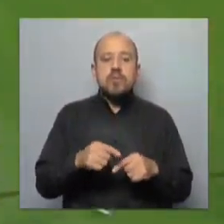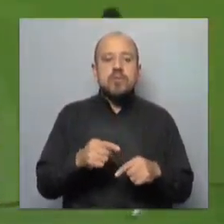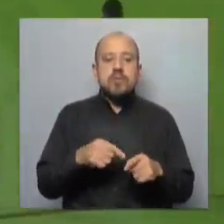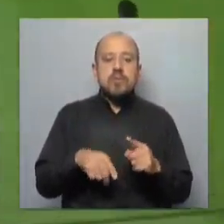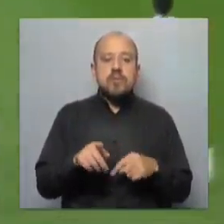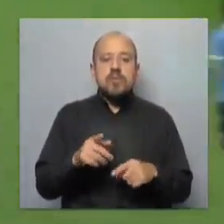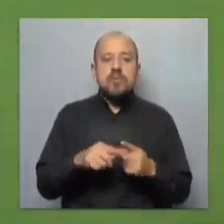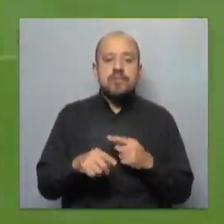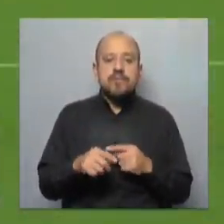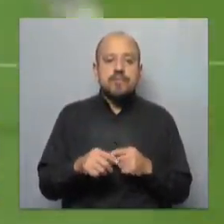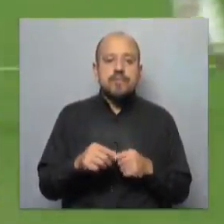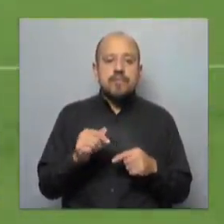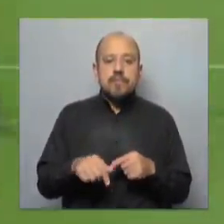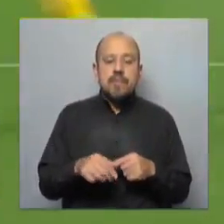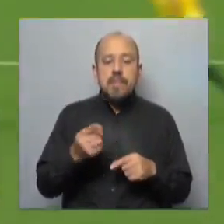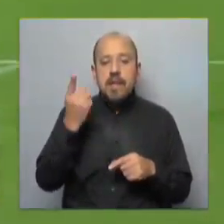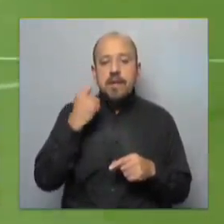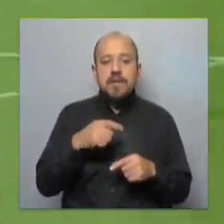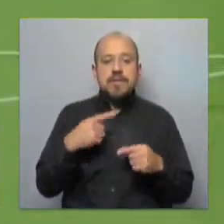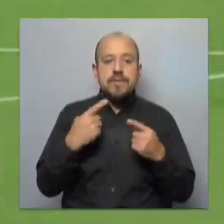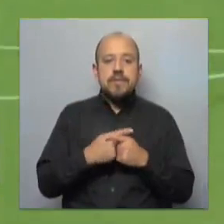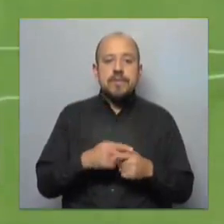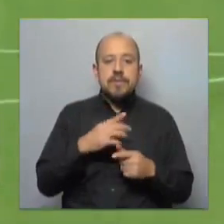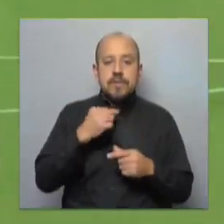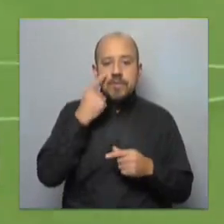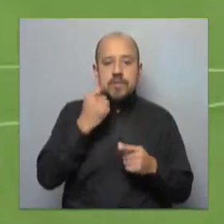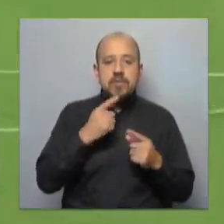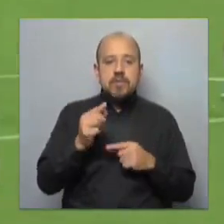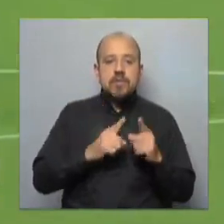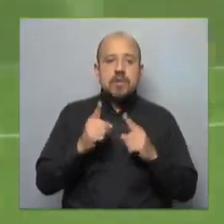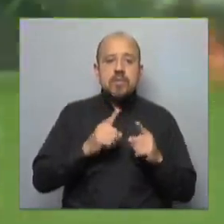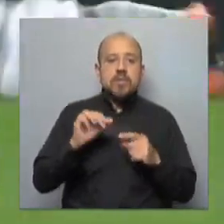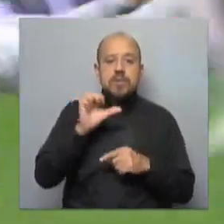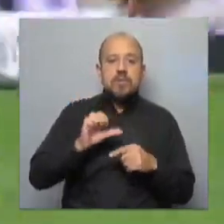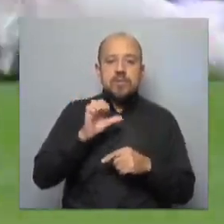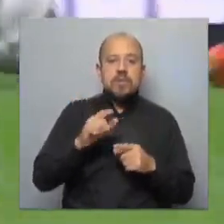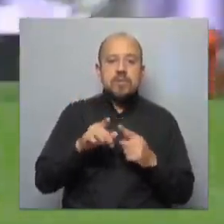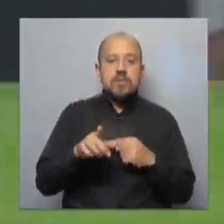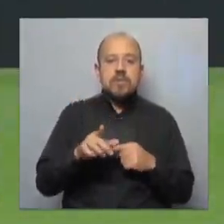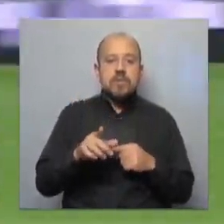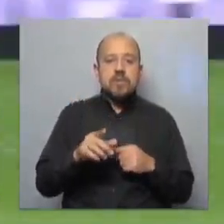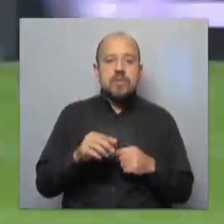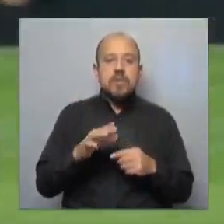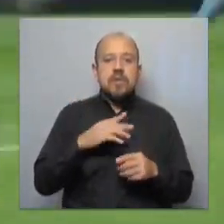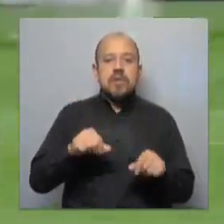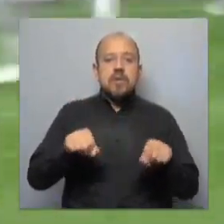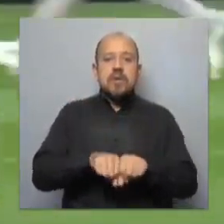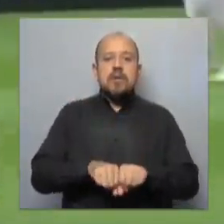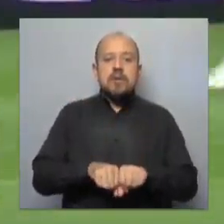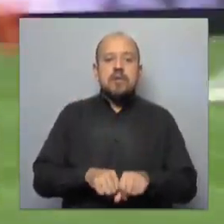acordado entre las partes durante el encuentro de ayer se constataron que algunas empresas sobre todo de streaming y tablet